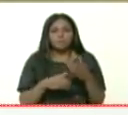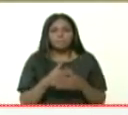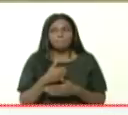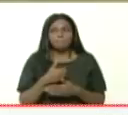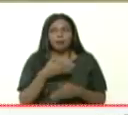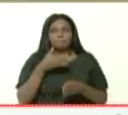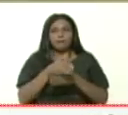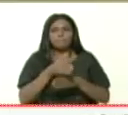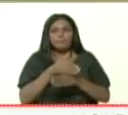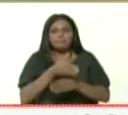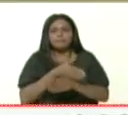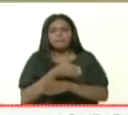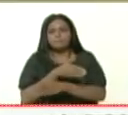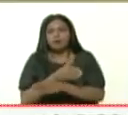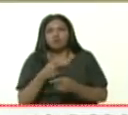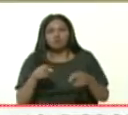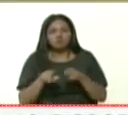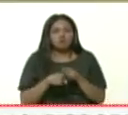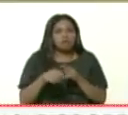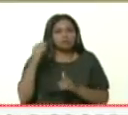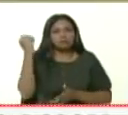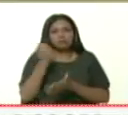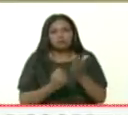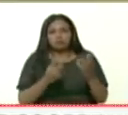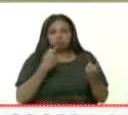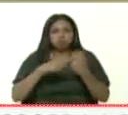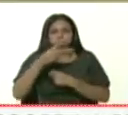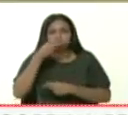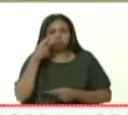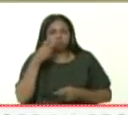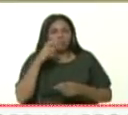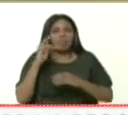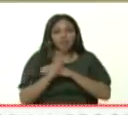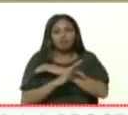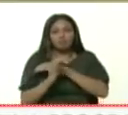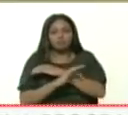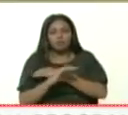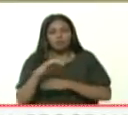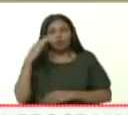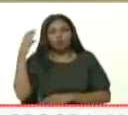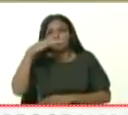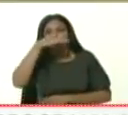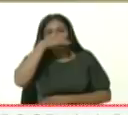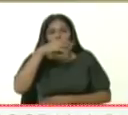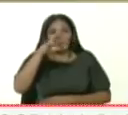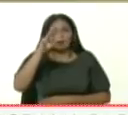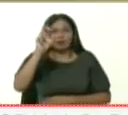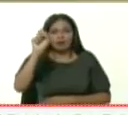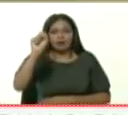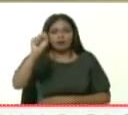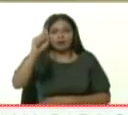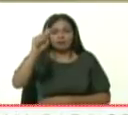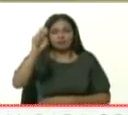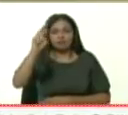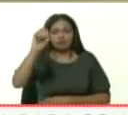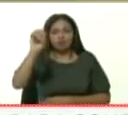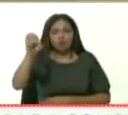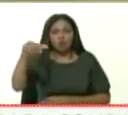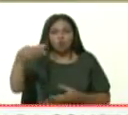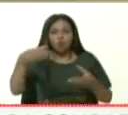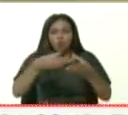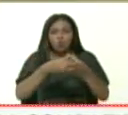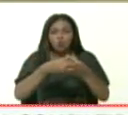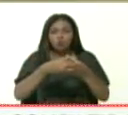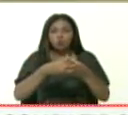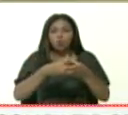picadores, narcotraficantes, asesinos de la frontera colombo-venezolana, Los Rastrojos, con Iván Duque